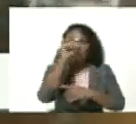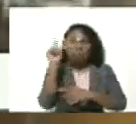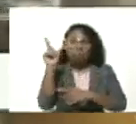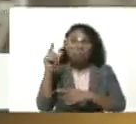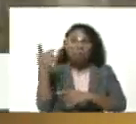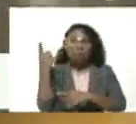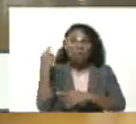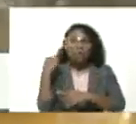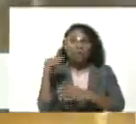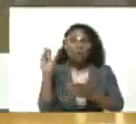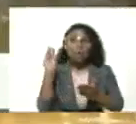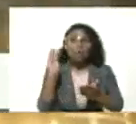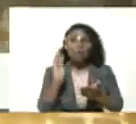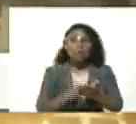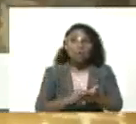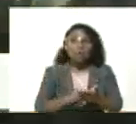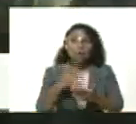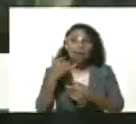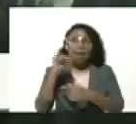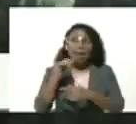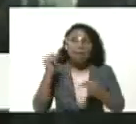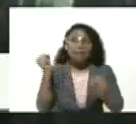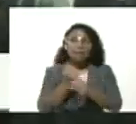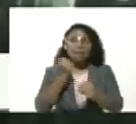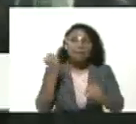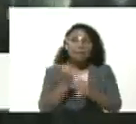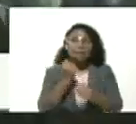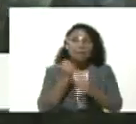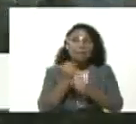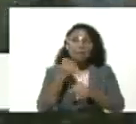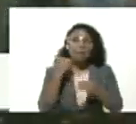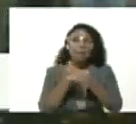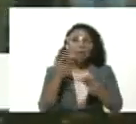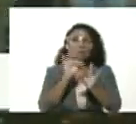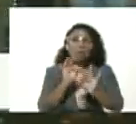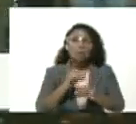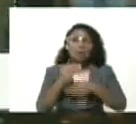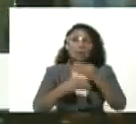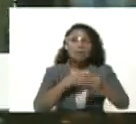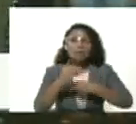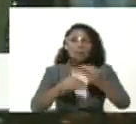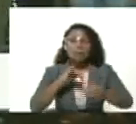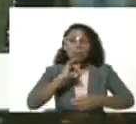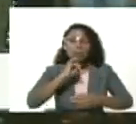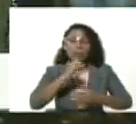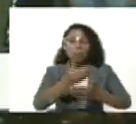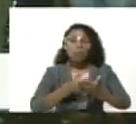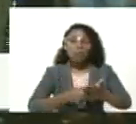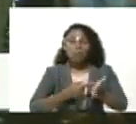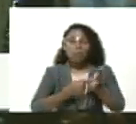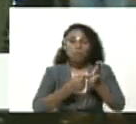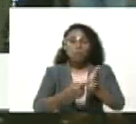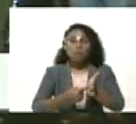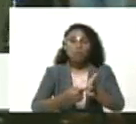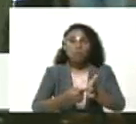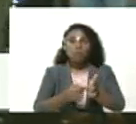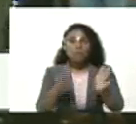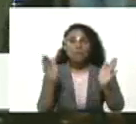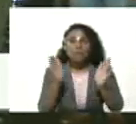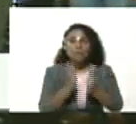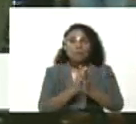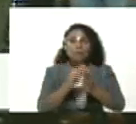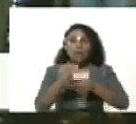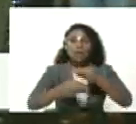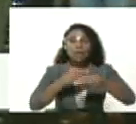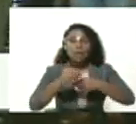ayer nos instalamos, estamos operando, igualmente le reporté desde el sitio en San Martín, en Turumán, tenemos